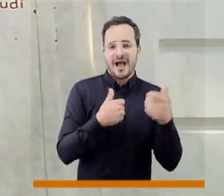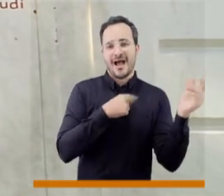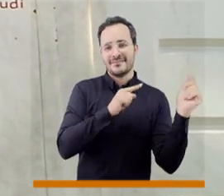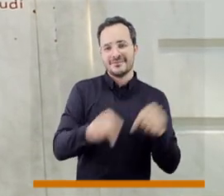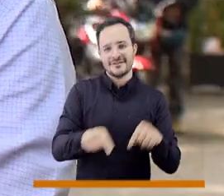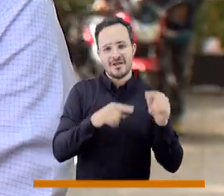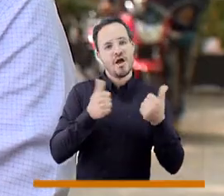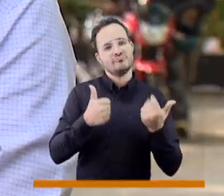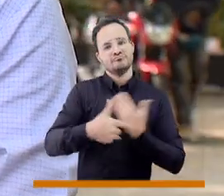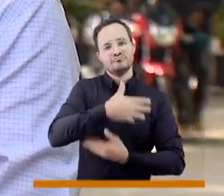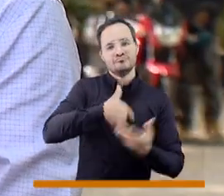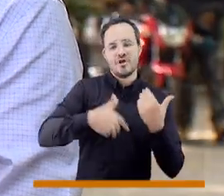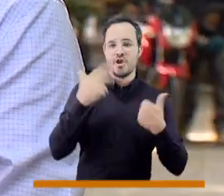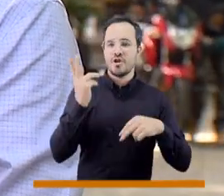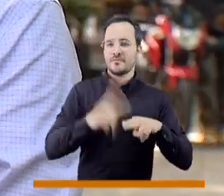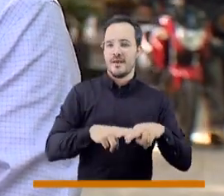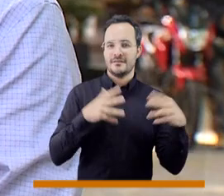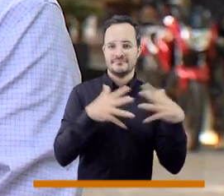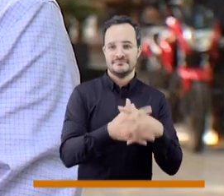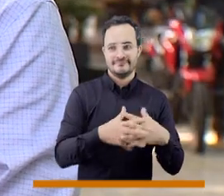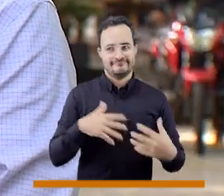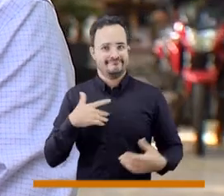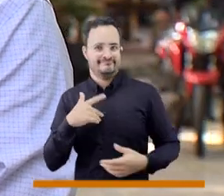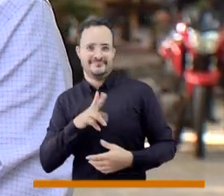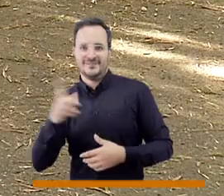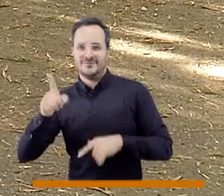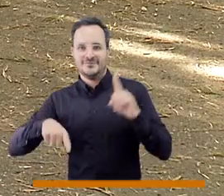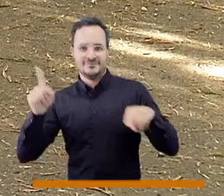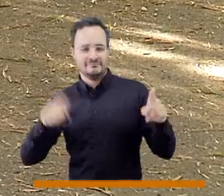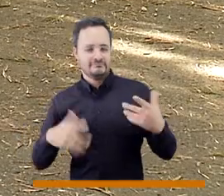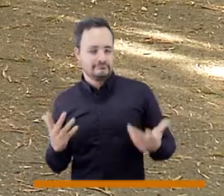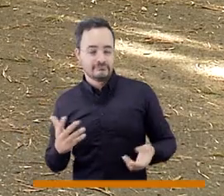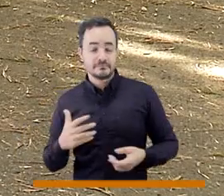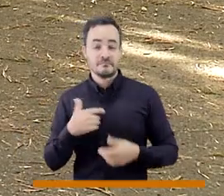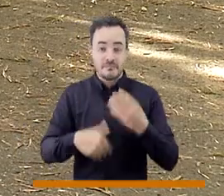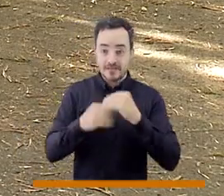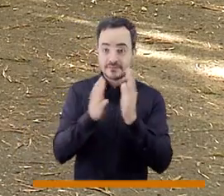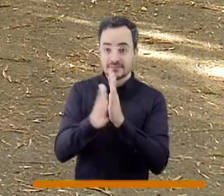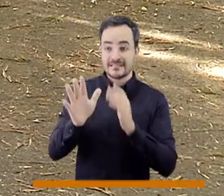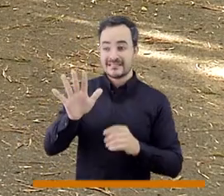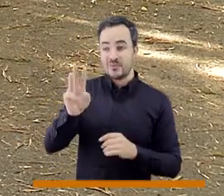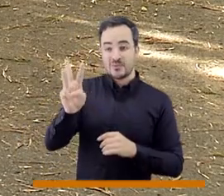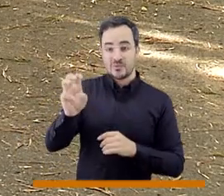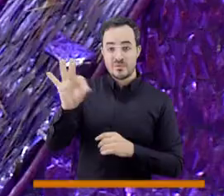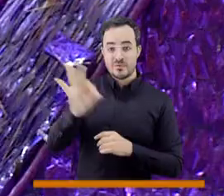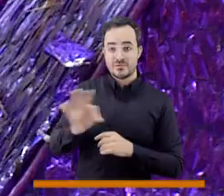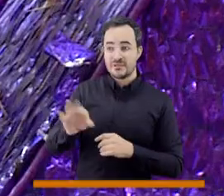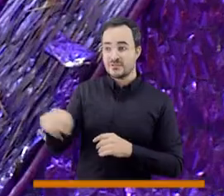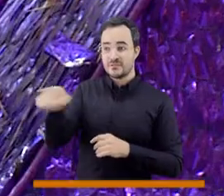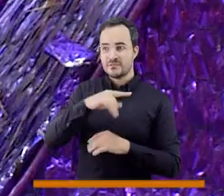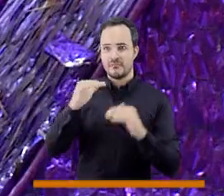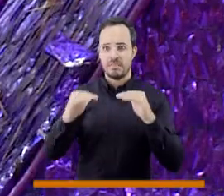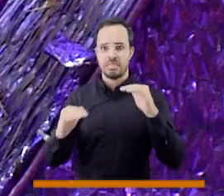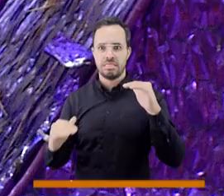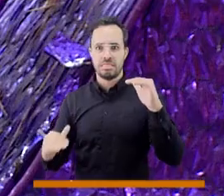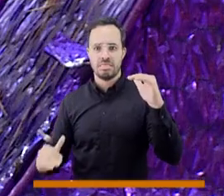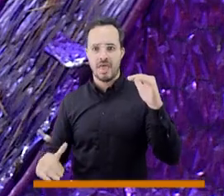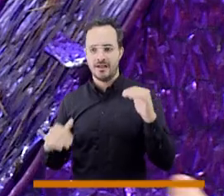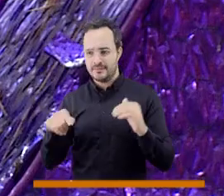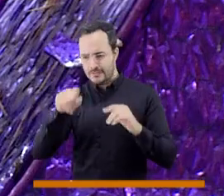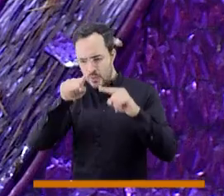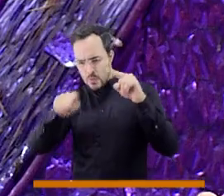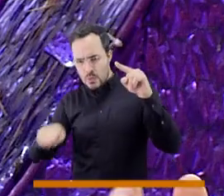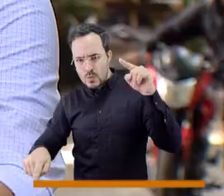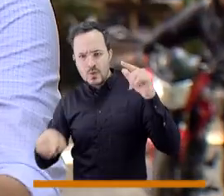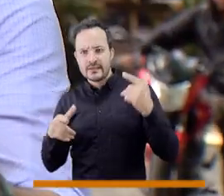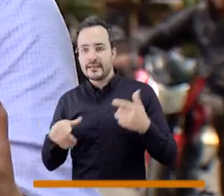mayor poder adquisitivo. Pero además se ha disminuido hasta en un 58% la disponibilidad de inmuebles para arrendar.